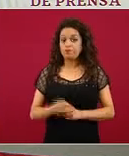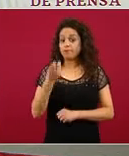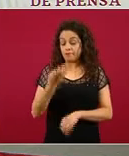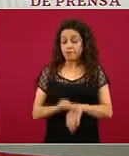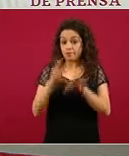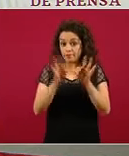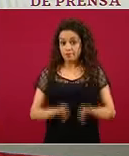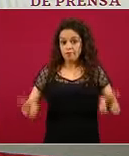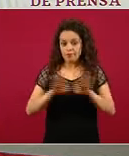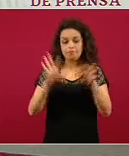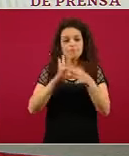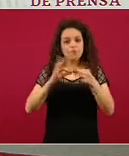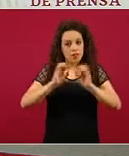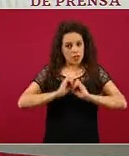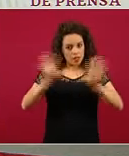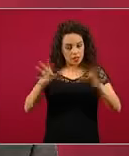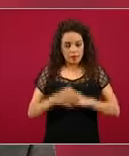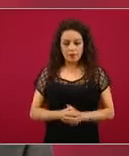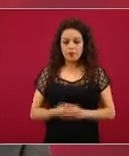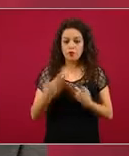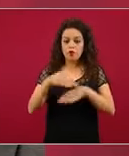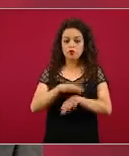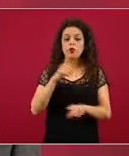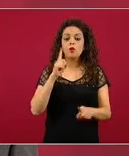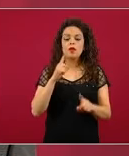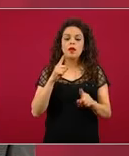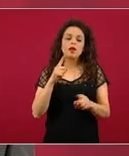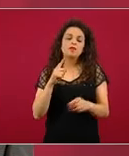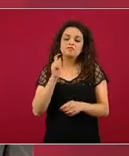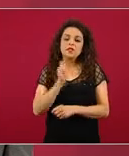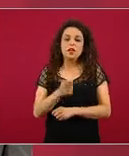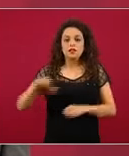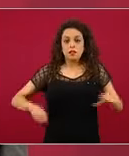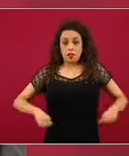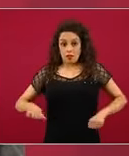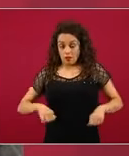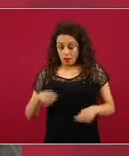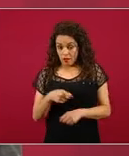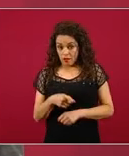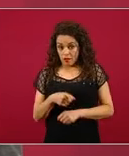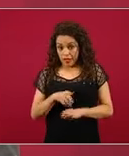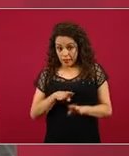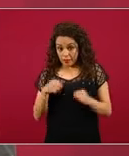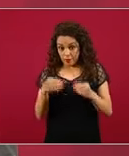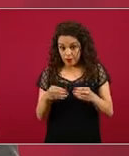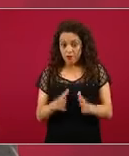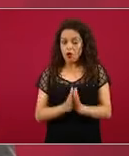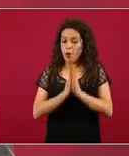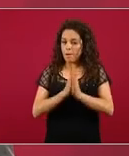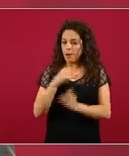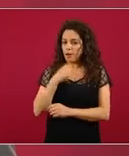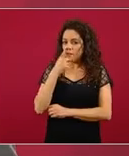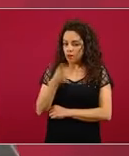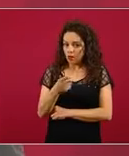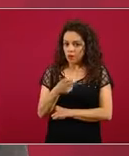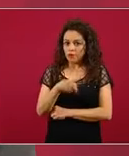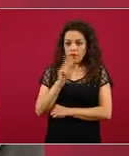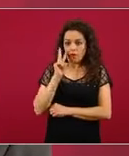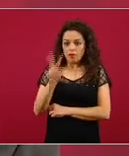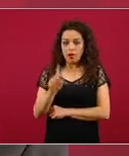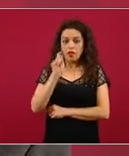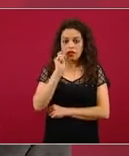también de clarificarlo. Sobre las acciones específicas, les pido, sean tan amables, de acudir a las publicaciones